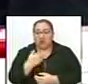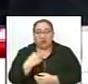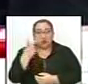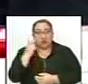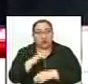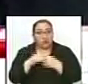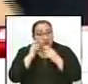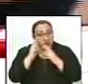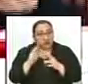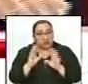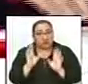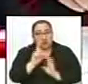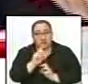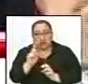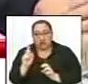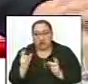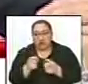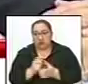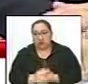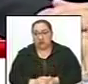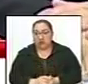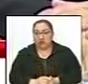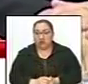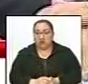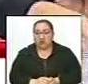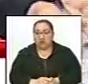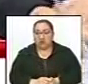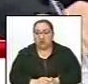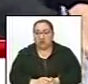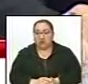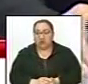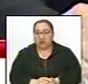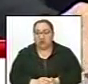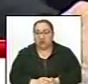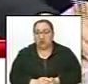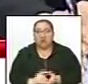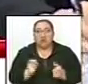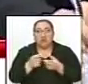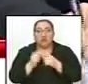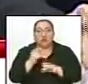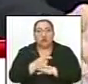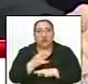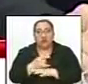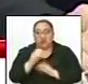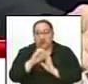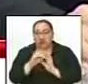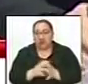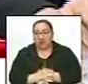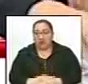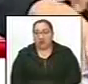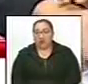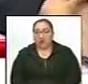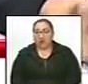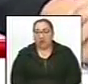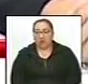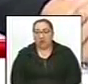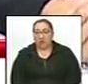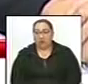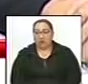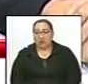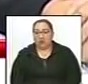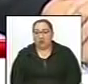escuchado con absoluto respeto a cada uno de los colegas. En la Comisión de Acusaciones Constitucionales se ha